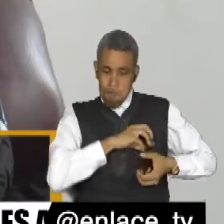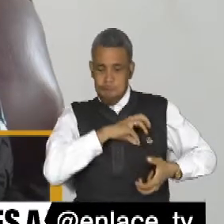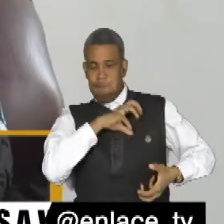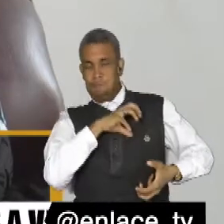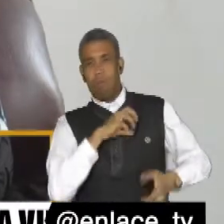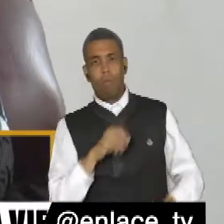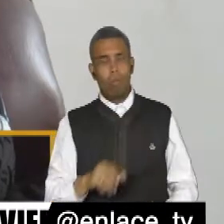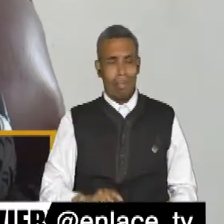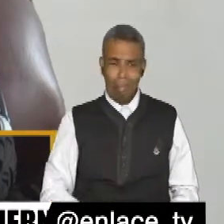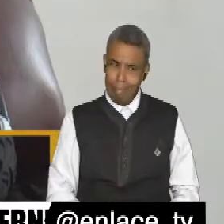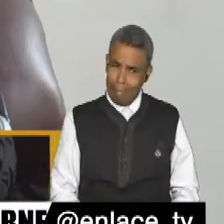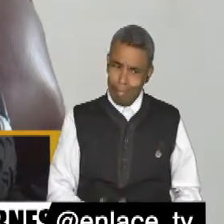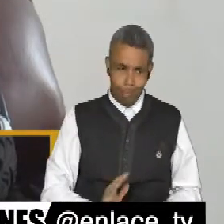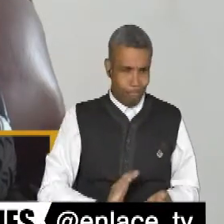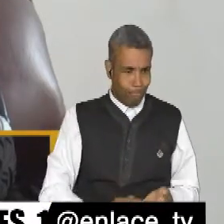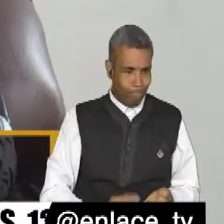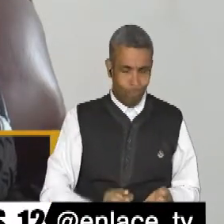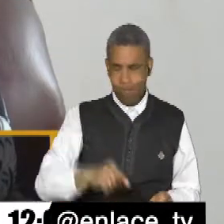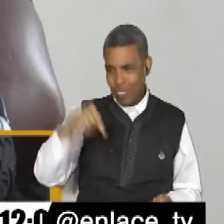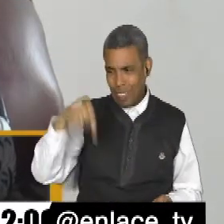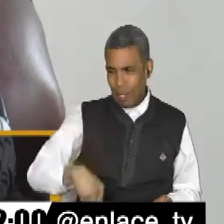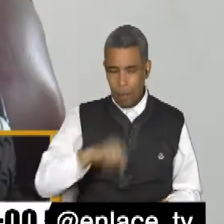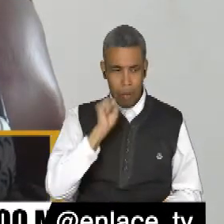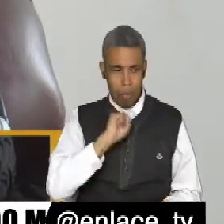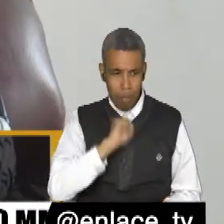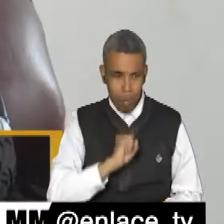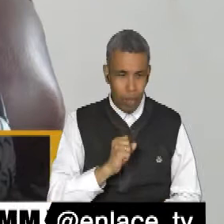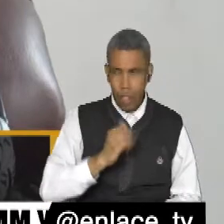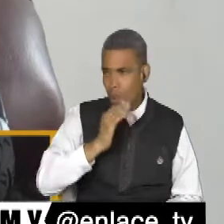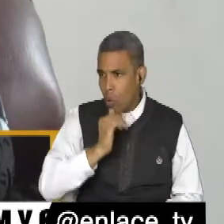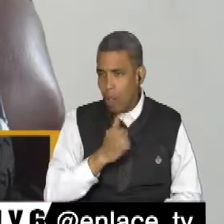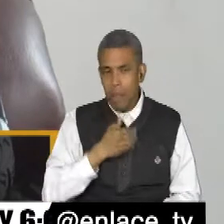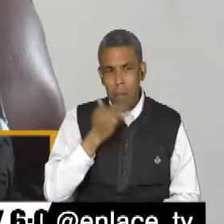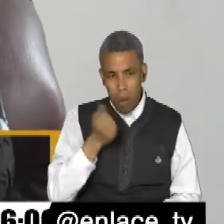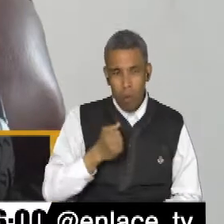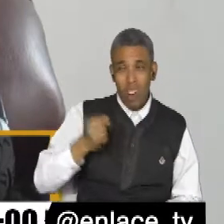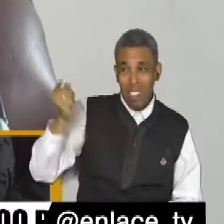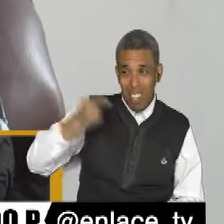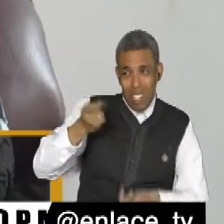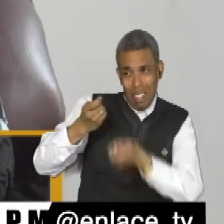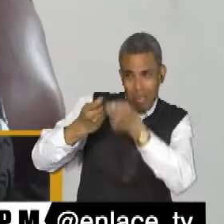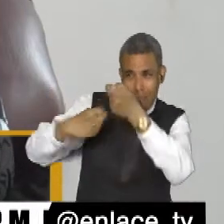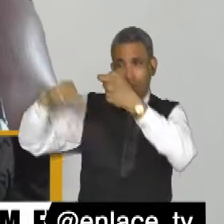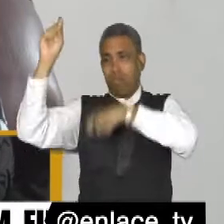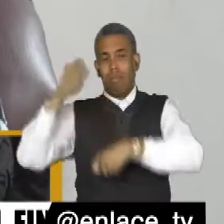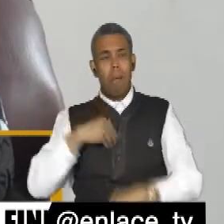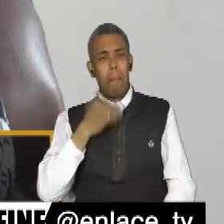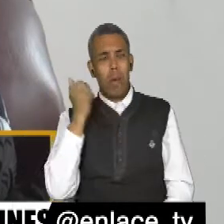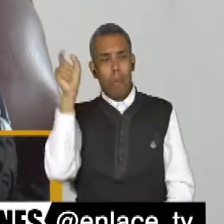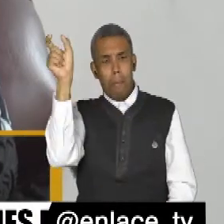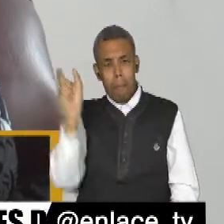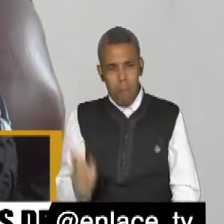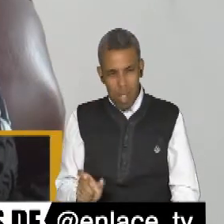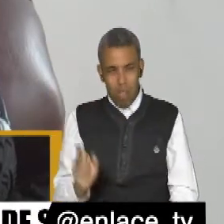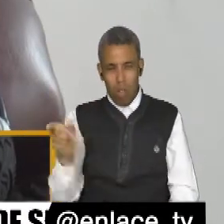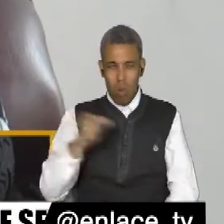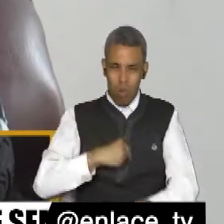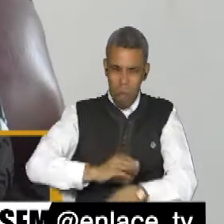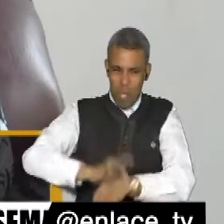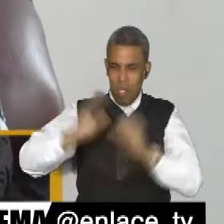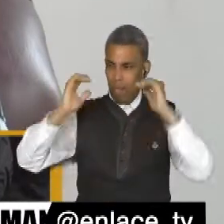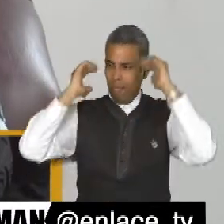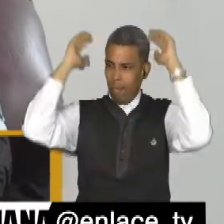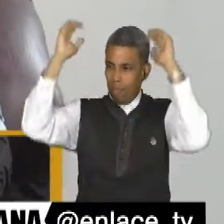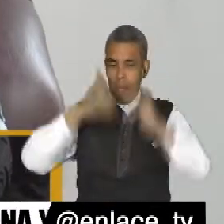traslado con un cardiólogo pediatra que valore el niño, porque al niño hay que hacerle un ecocardiograma para que el niño se